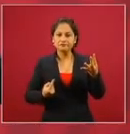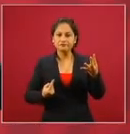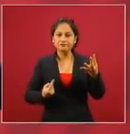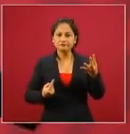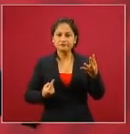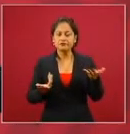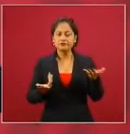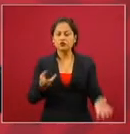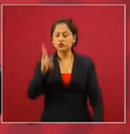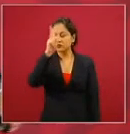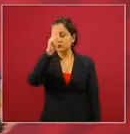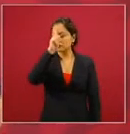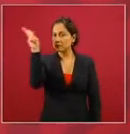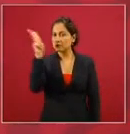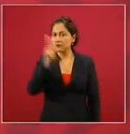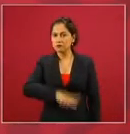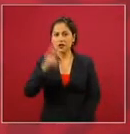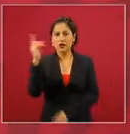de lujo.